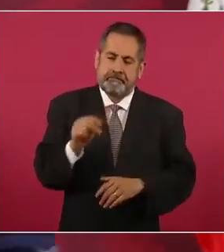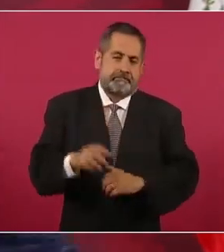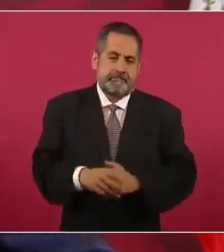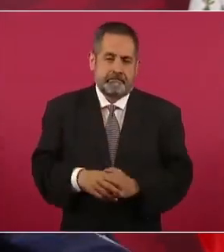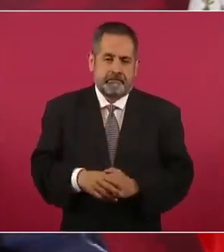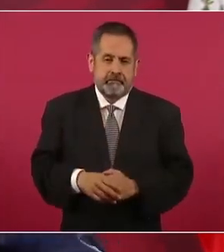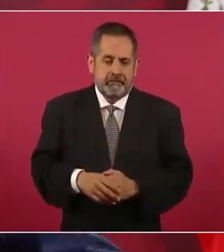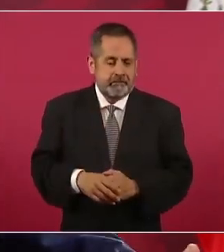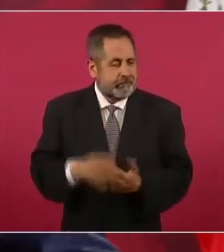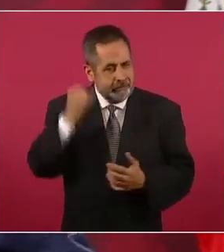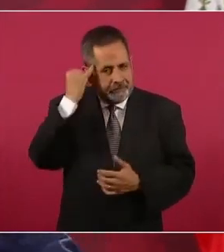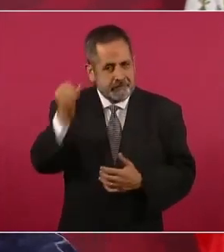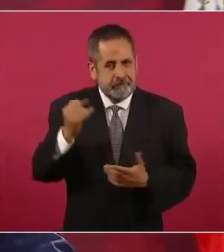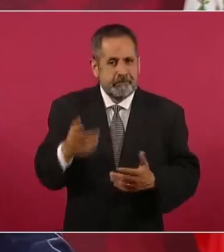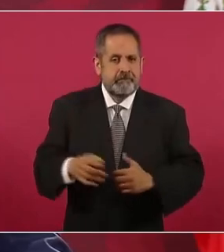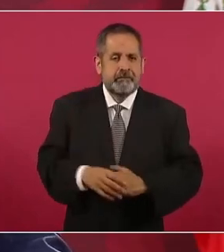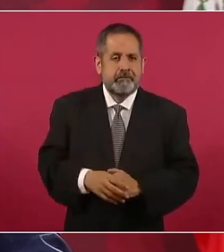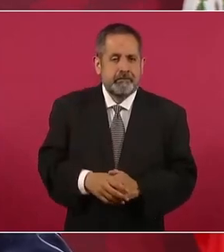Imagínense